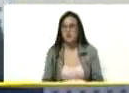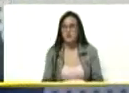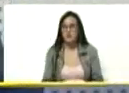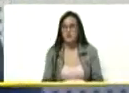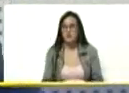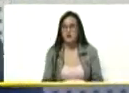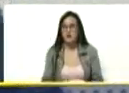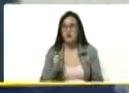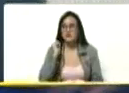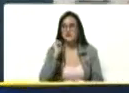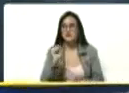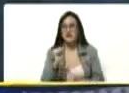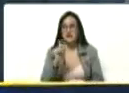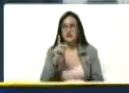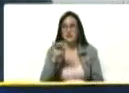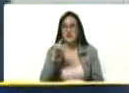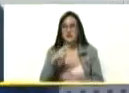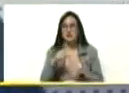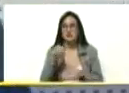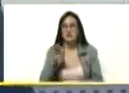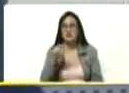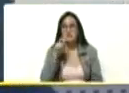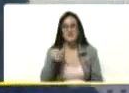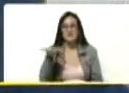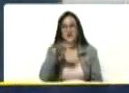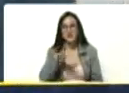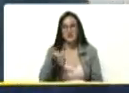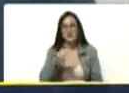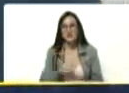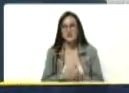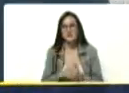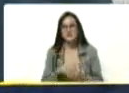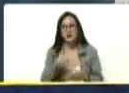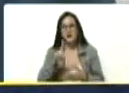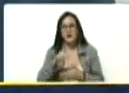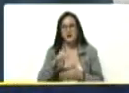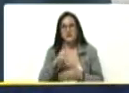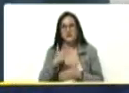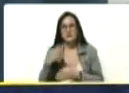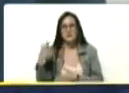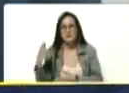el asesinato de Bishop, la invasión de las tropas norteamericanas a Grenada.